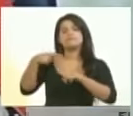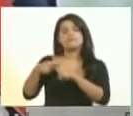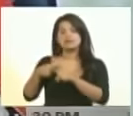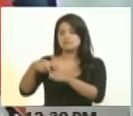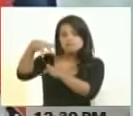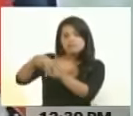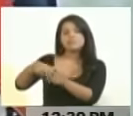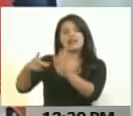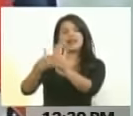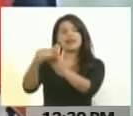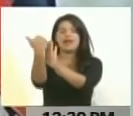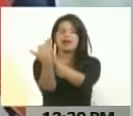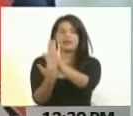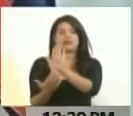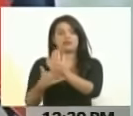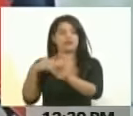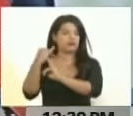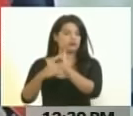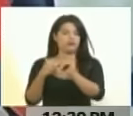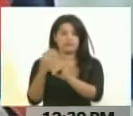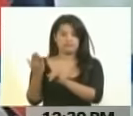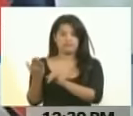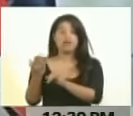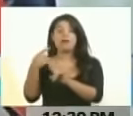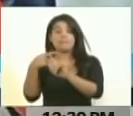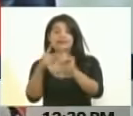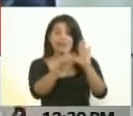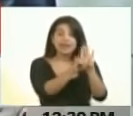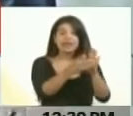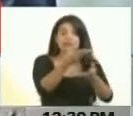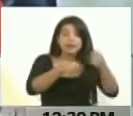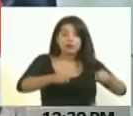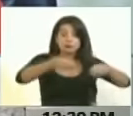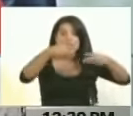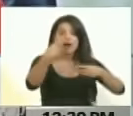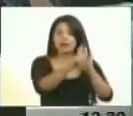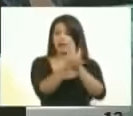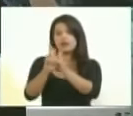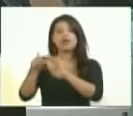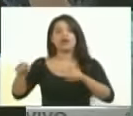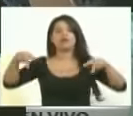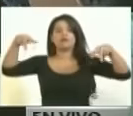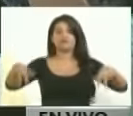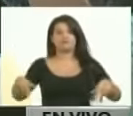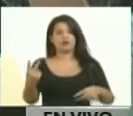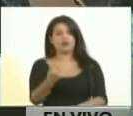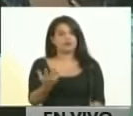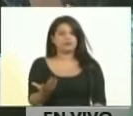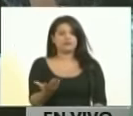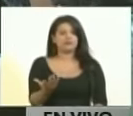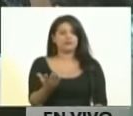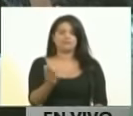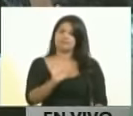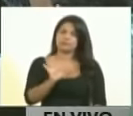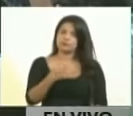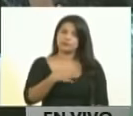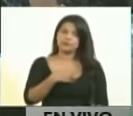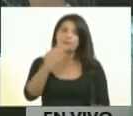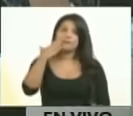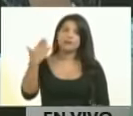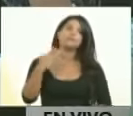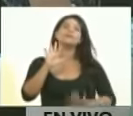la legalidad internacional y la legalidad del Mercosur. Pero fíjense este ejemplo.